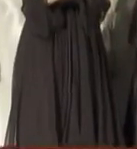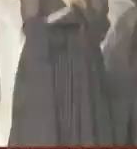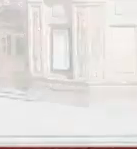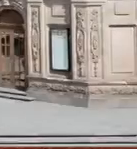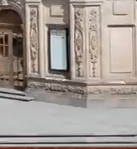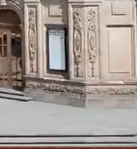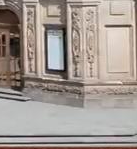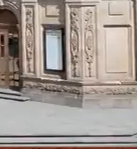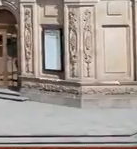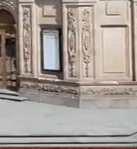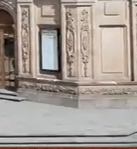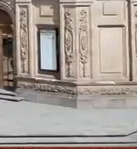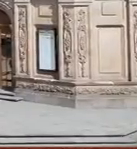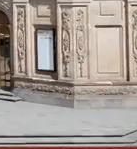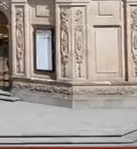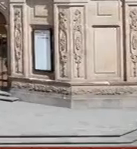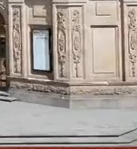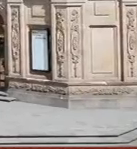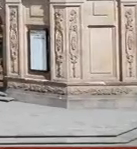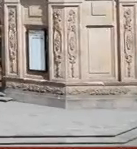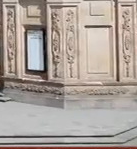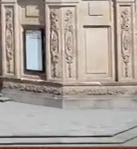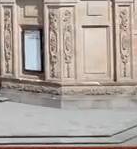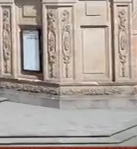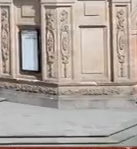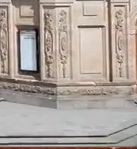espectáculos infantiles y conferencias.